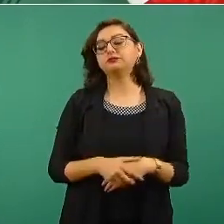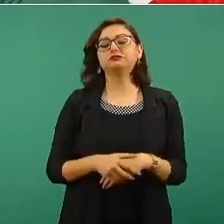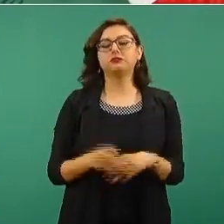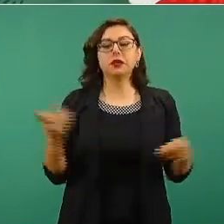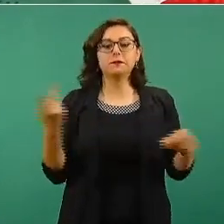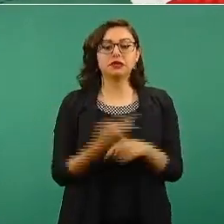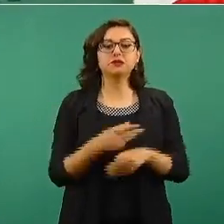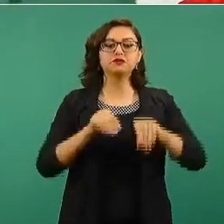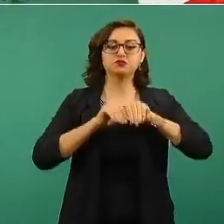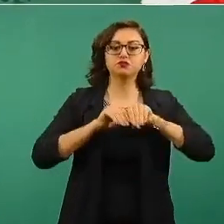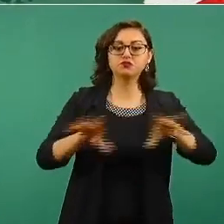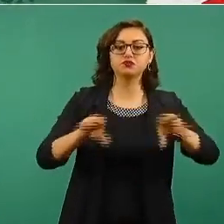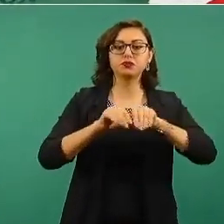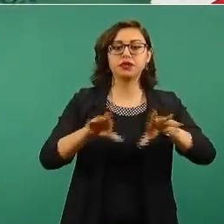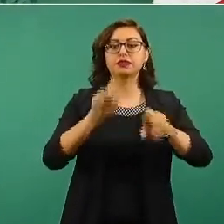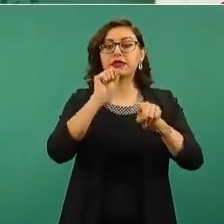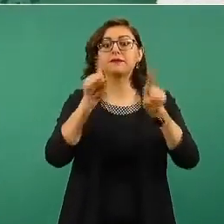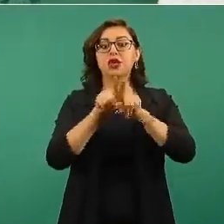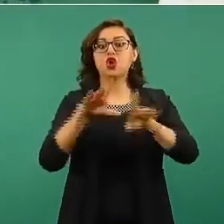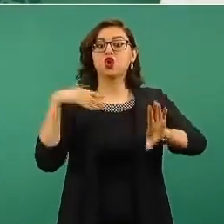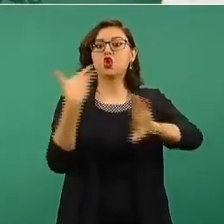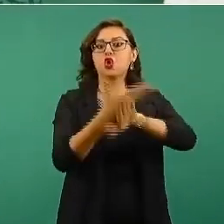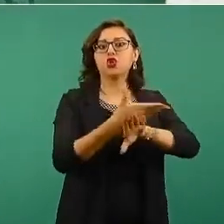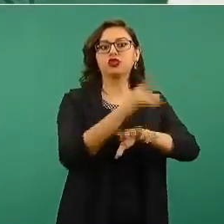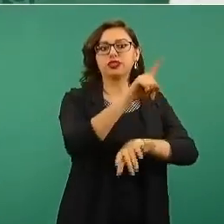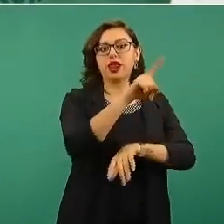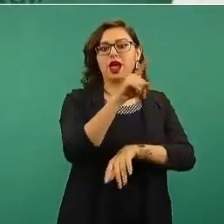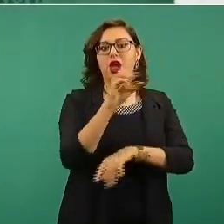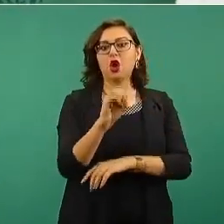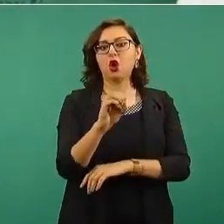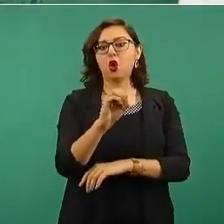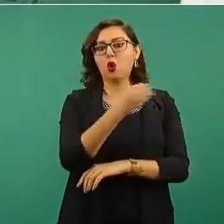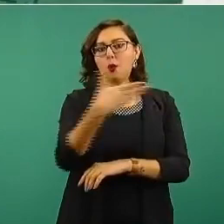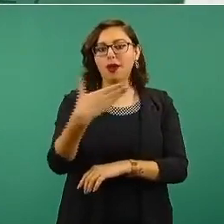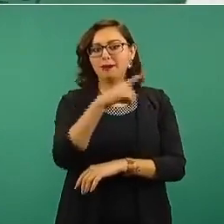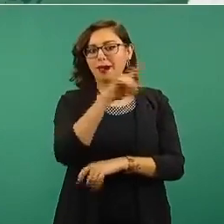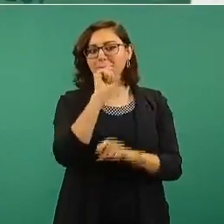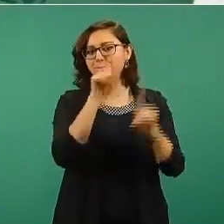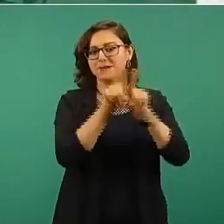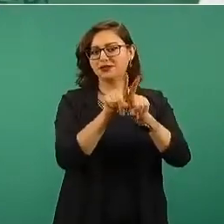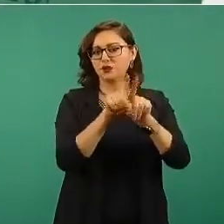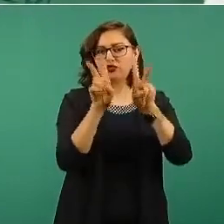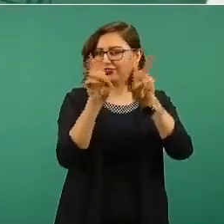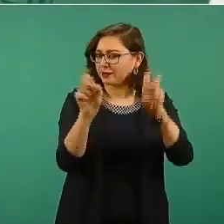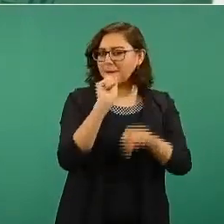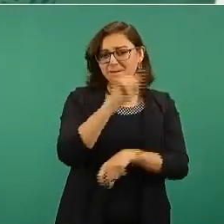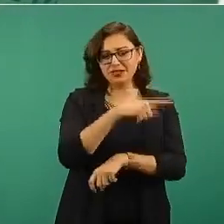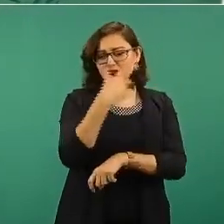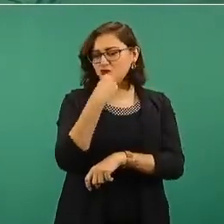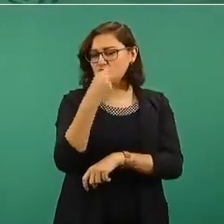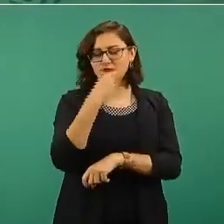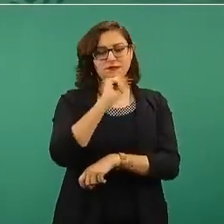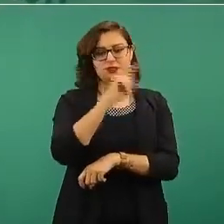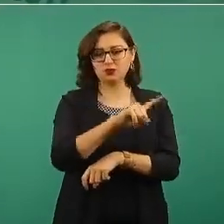funcionó contra Obama. Obama, un peligro para Estados Unidos, el mismo publicista.